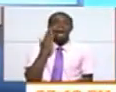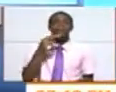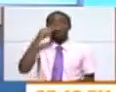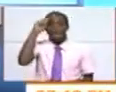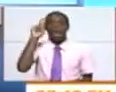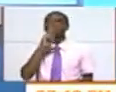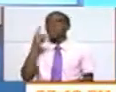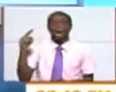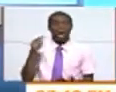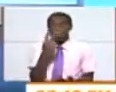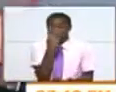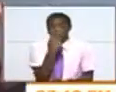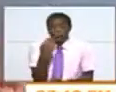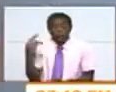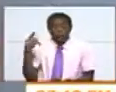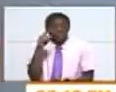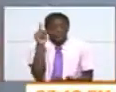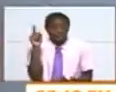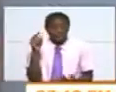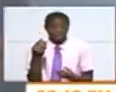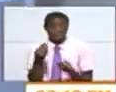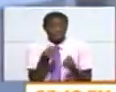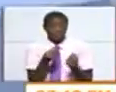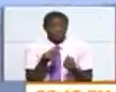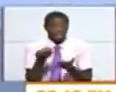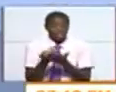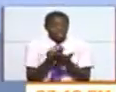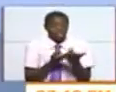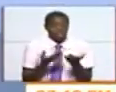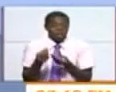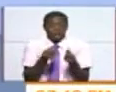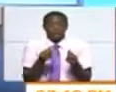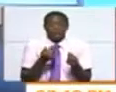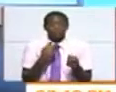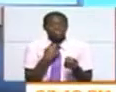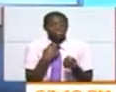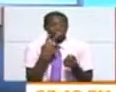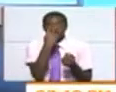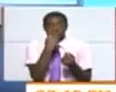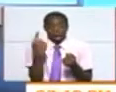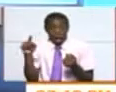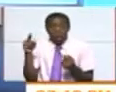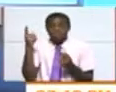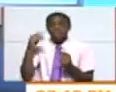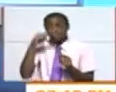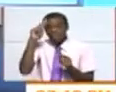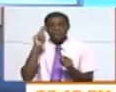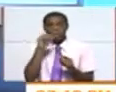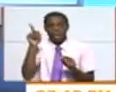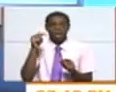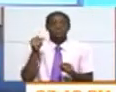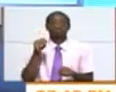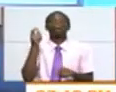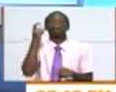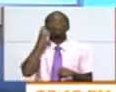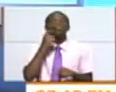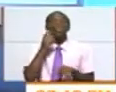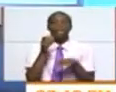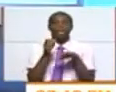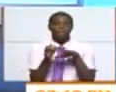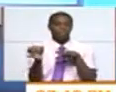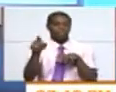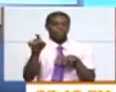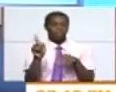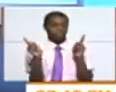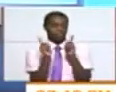muy pobres, por cierto, socioeconómicamente hablando, de escasos recursos, y allá de Sucre, no voy a dar más detalles.